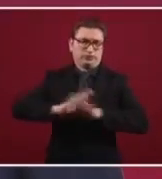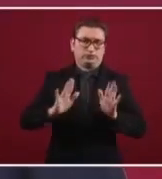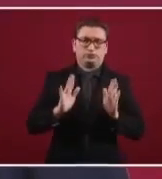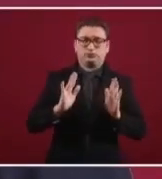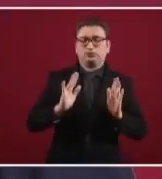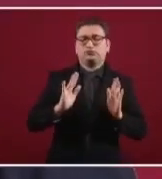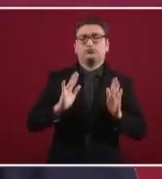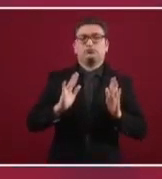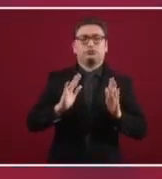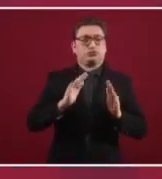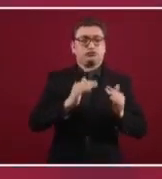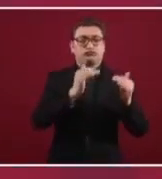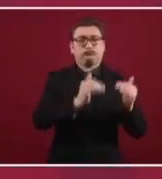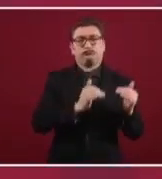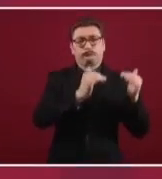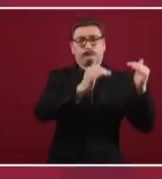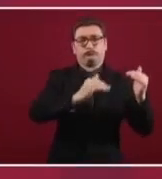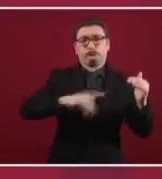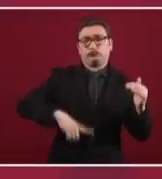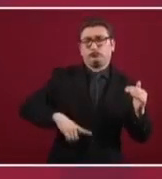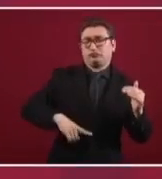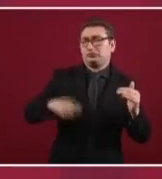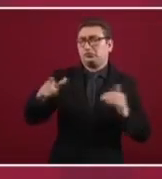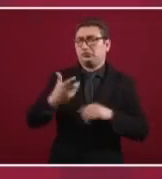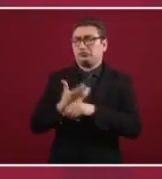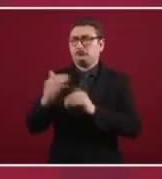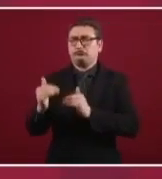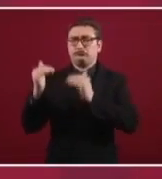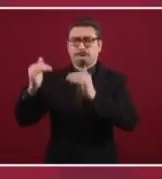de cada país,